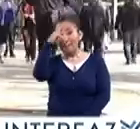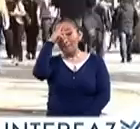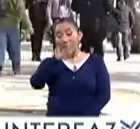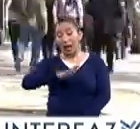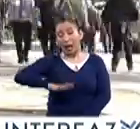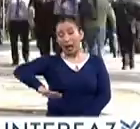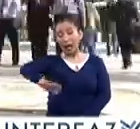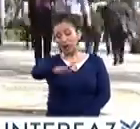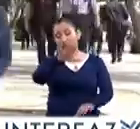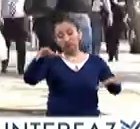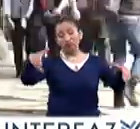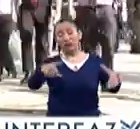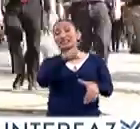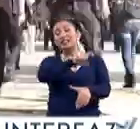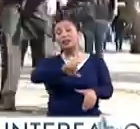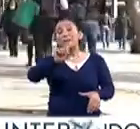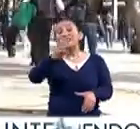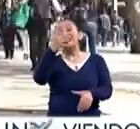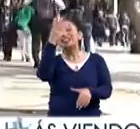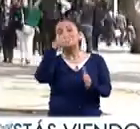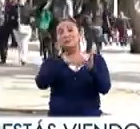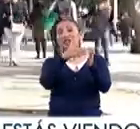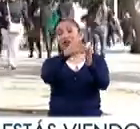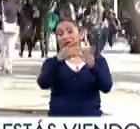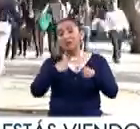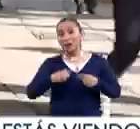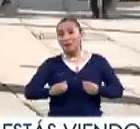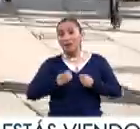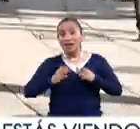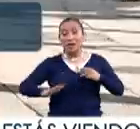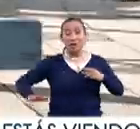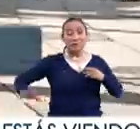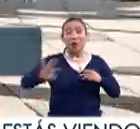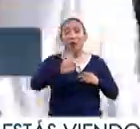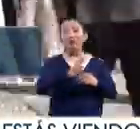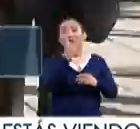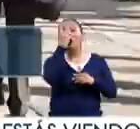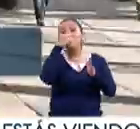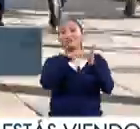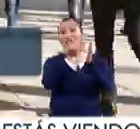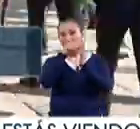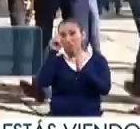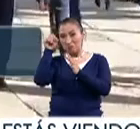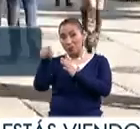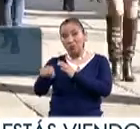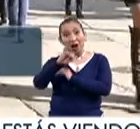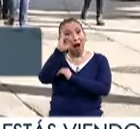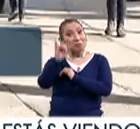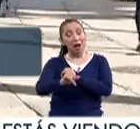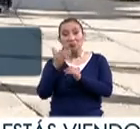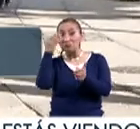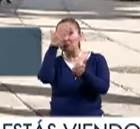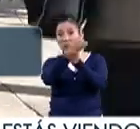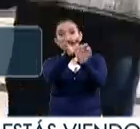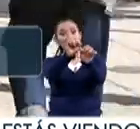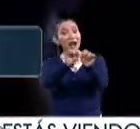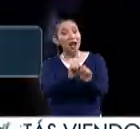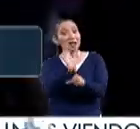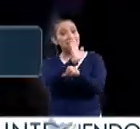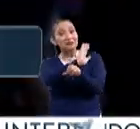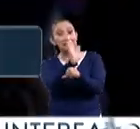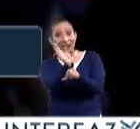México tiene una población de 123 millones de habitantes. 42 millones de ellos nunca han visitado una sala de